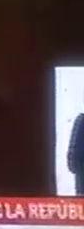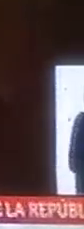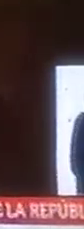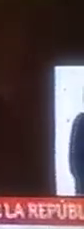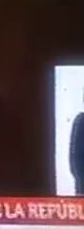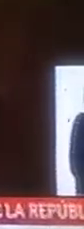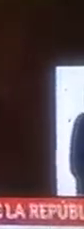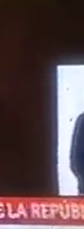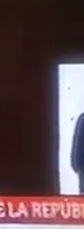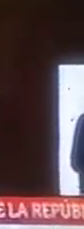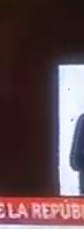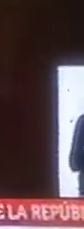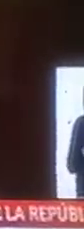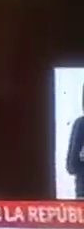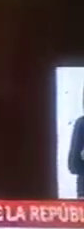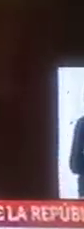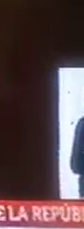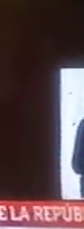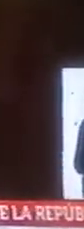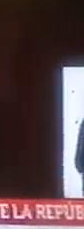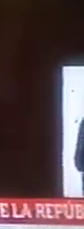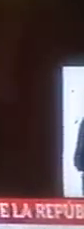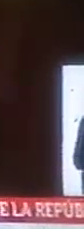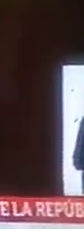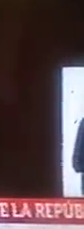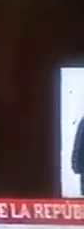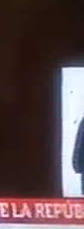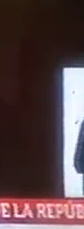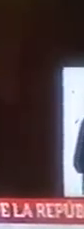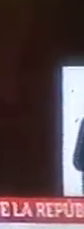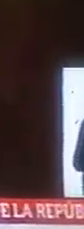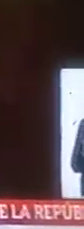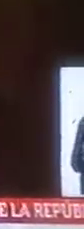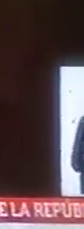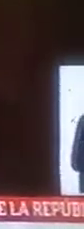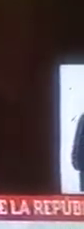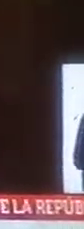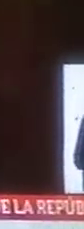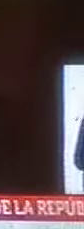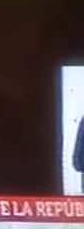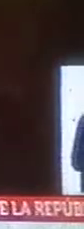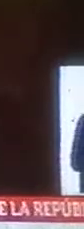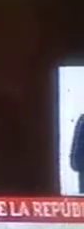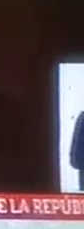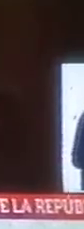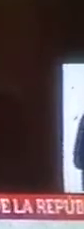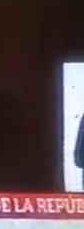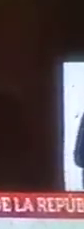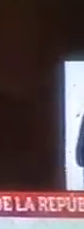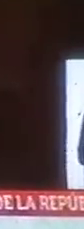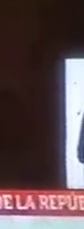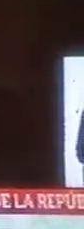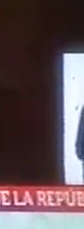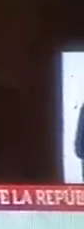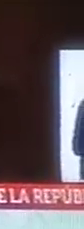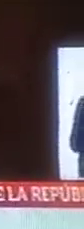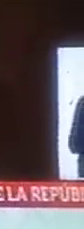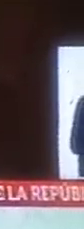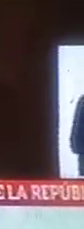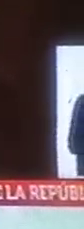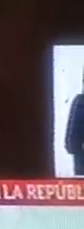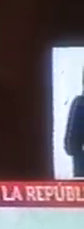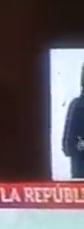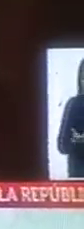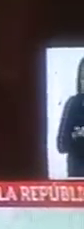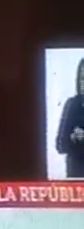en la economía de manera inmediata para crear un millón de empleos en un año nuestro gobierno